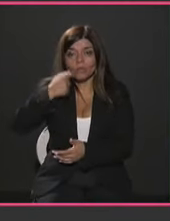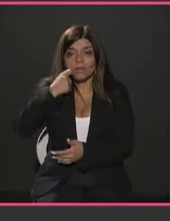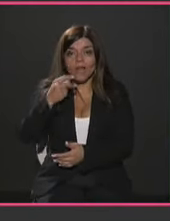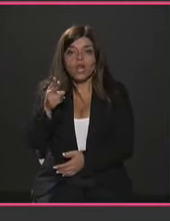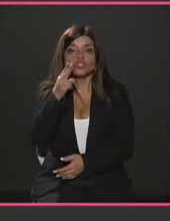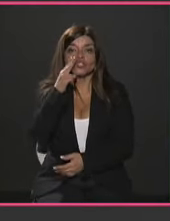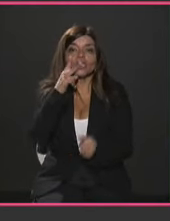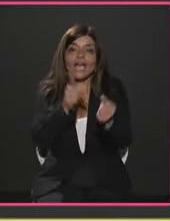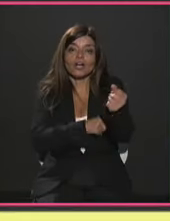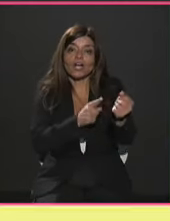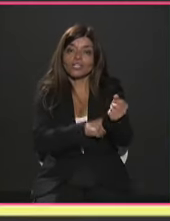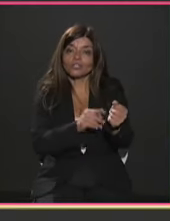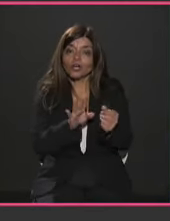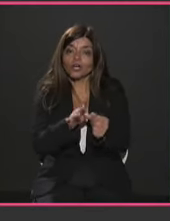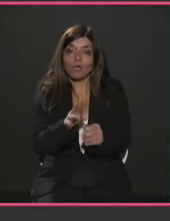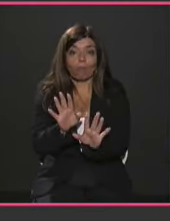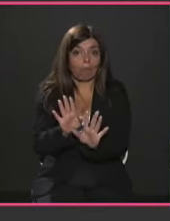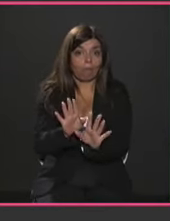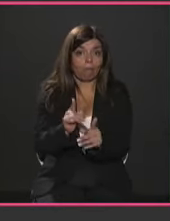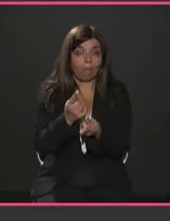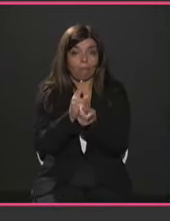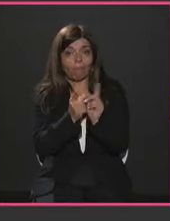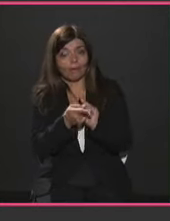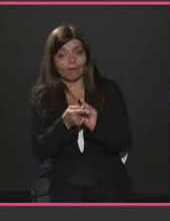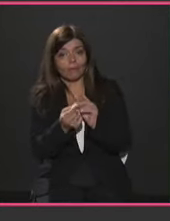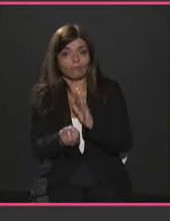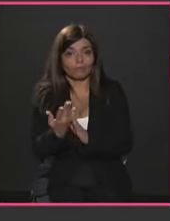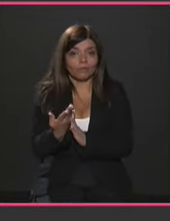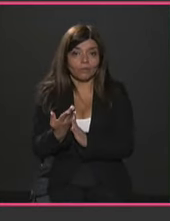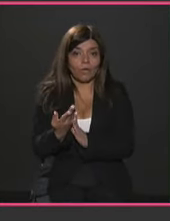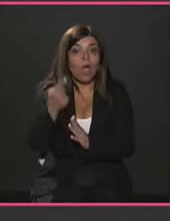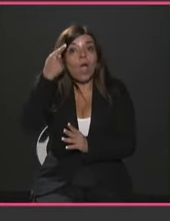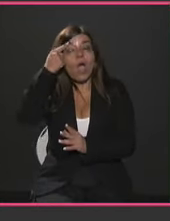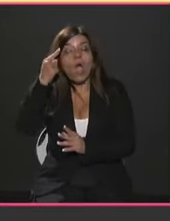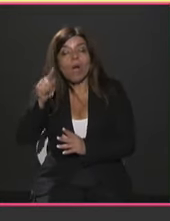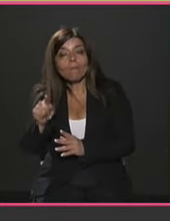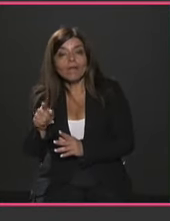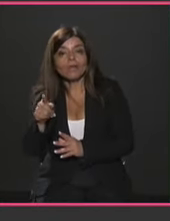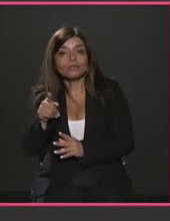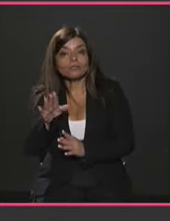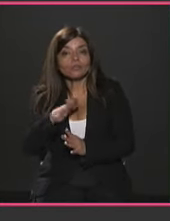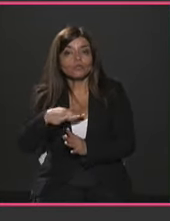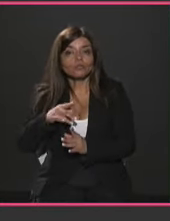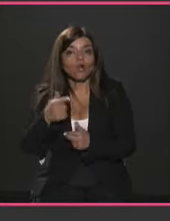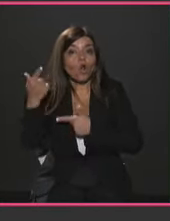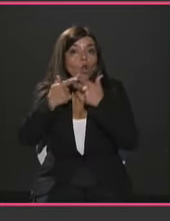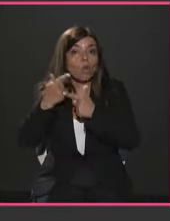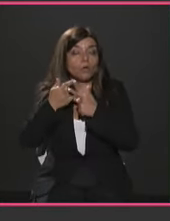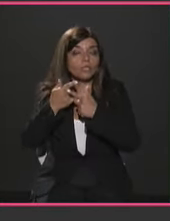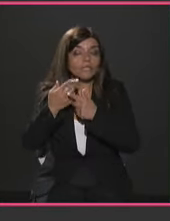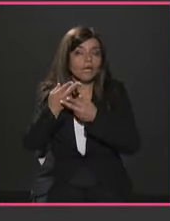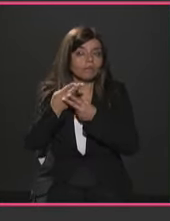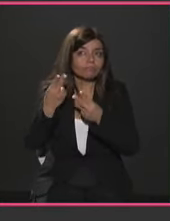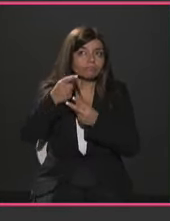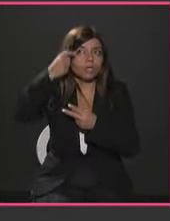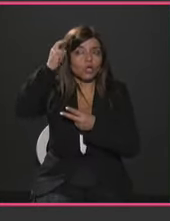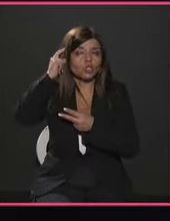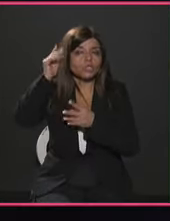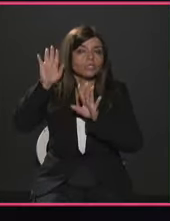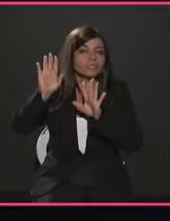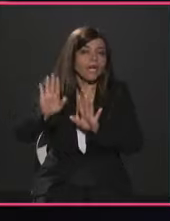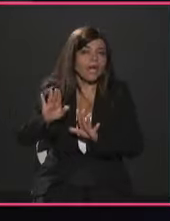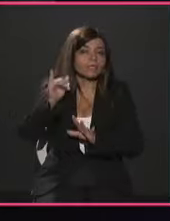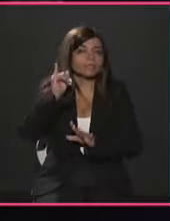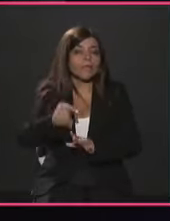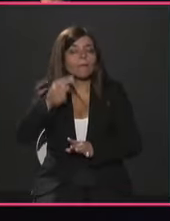electrónicos en vez de los cigarros tradicionales pero si nosotros lo dejamos al margen de nuestras políticas y de nuestra conciencia nos damos cuenta que